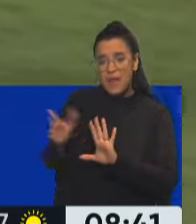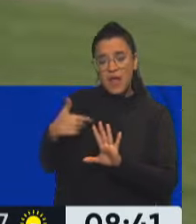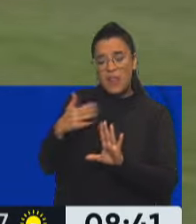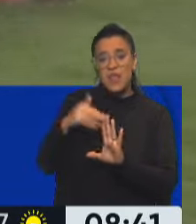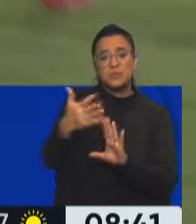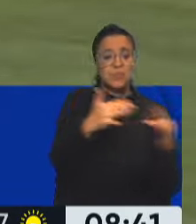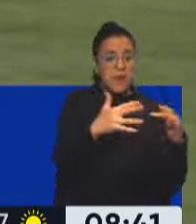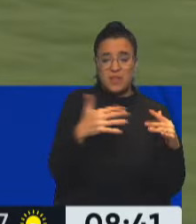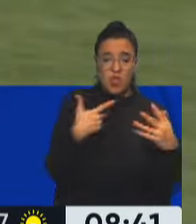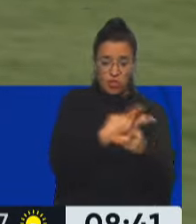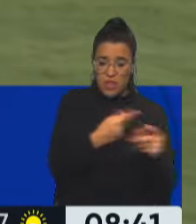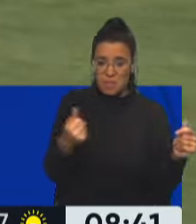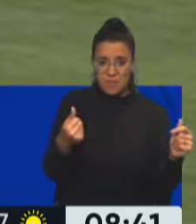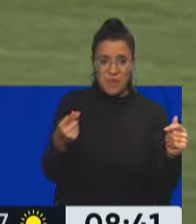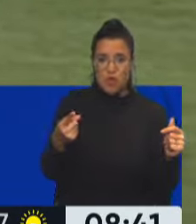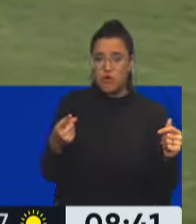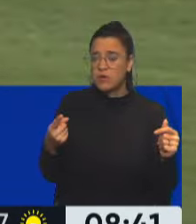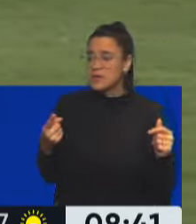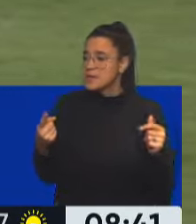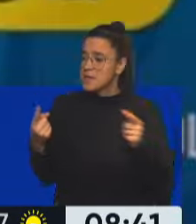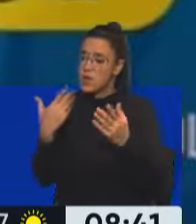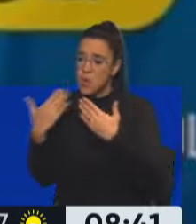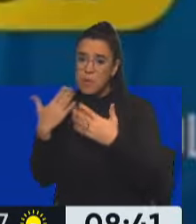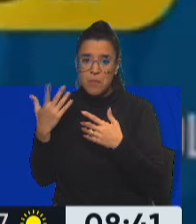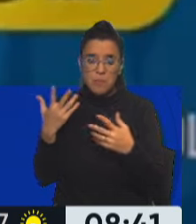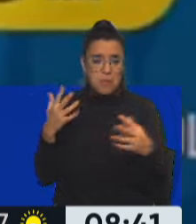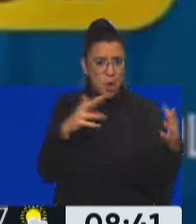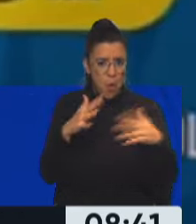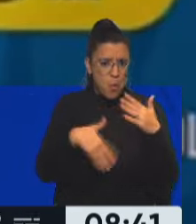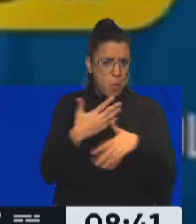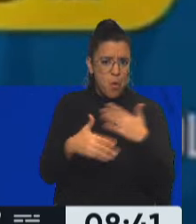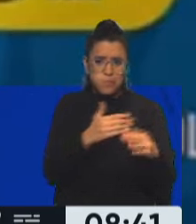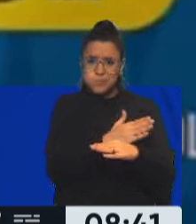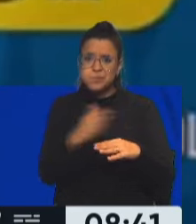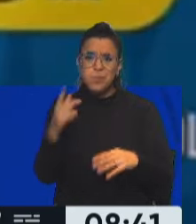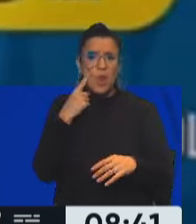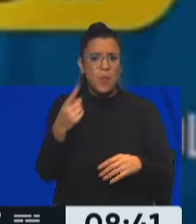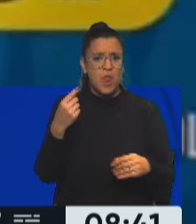del partido no hablé, terminó jugando, ya lo vieron que hizo la carrera ahí